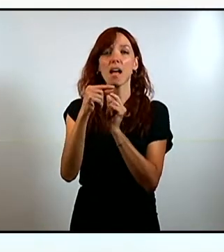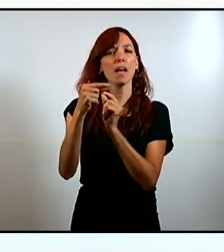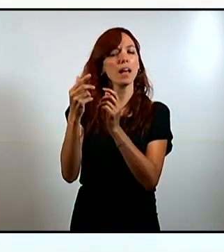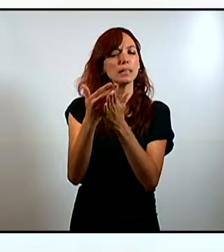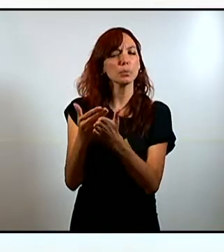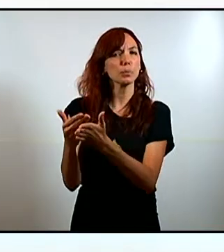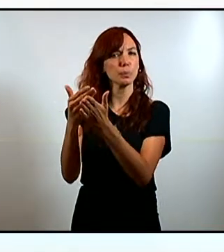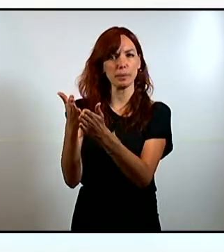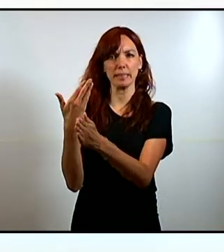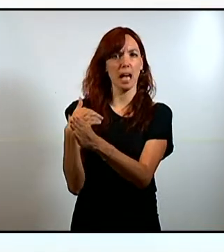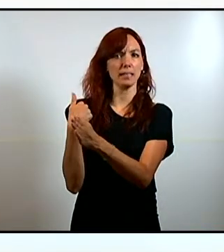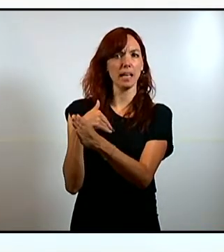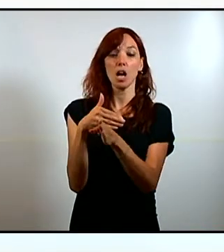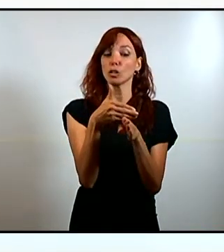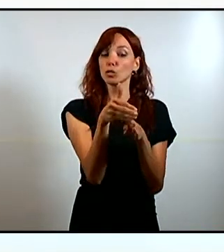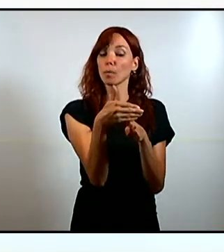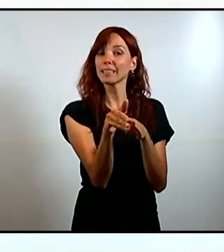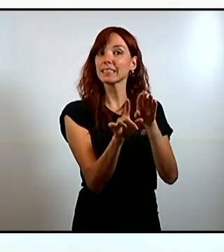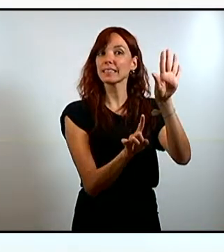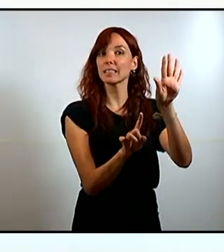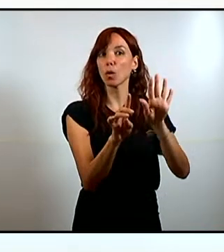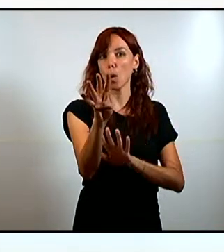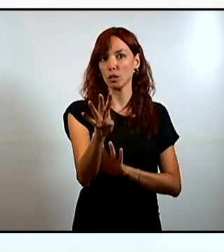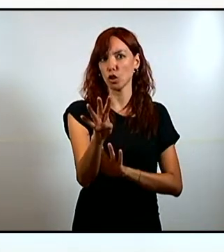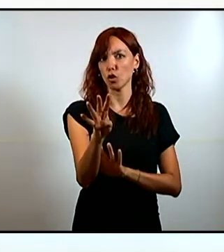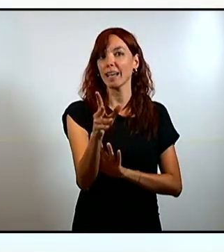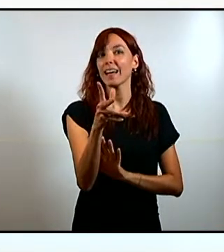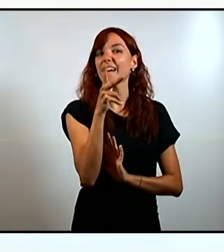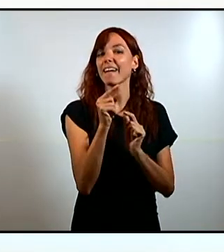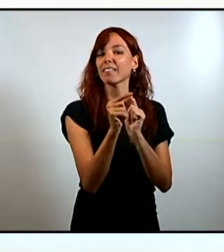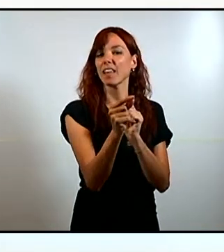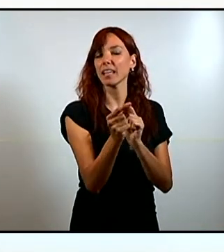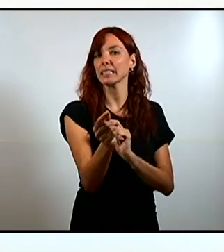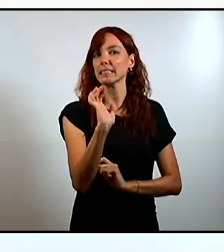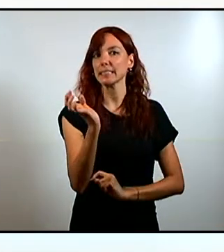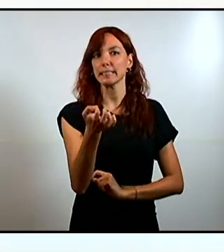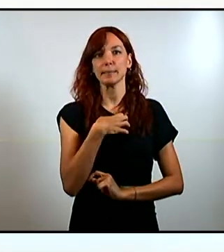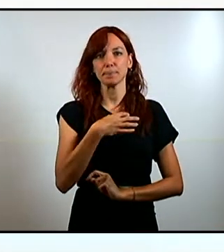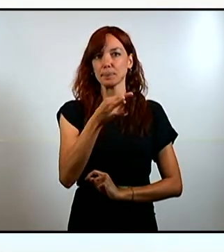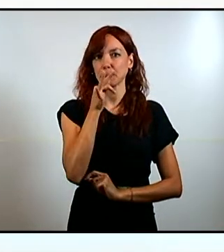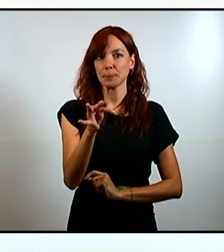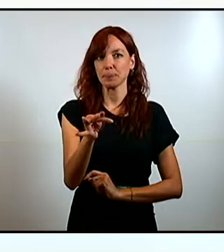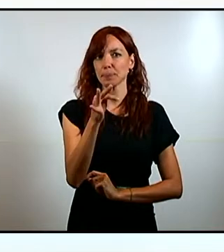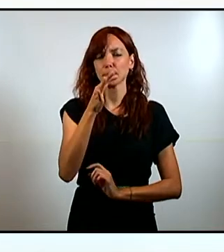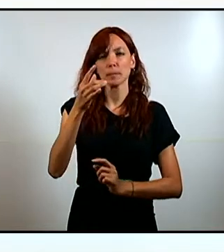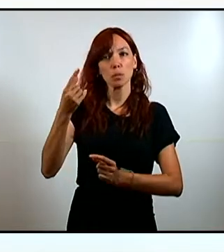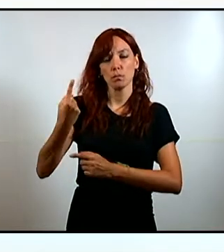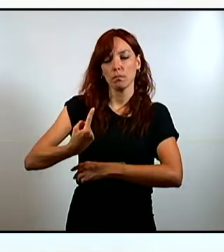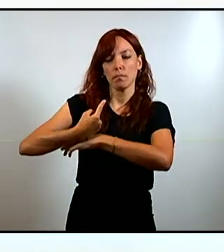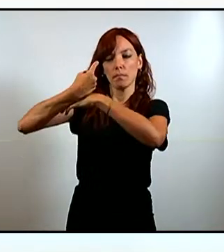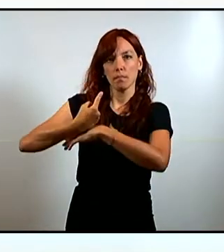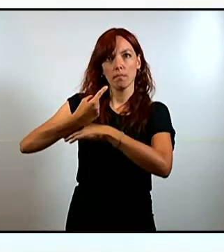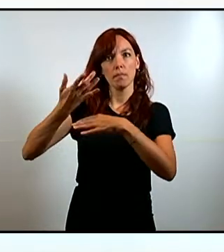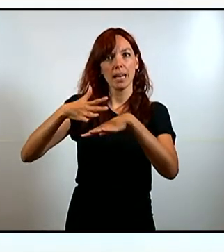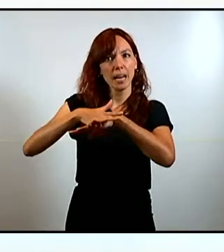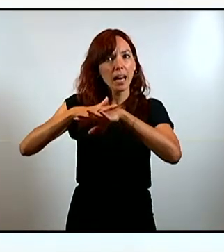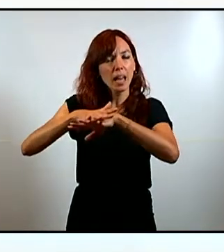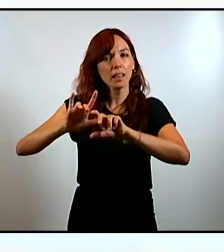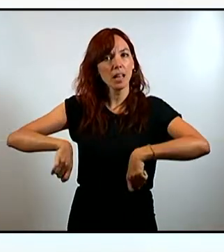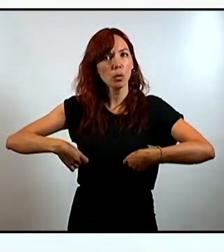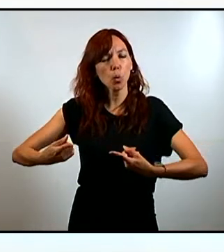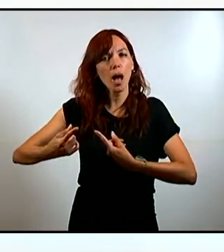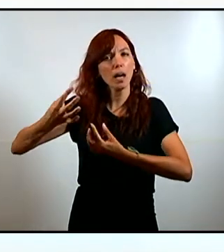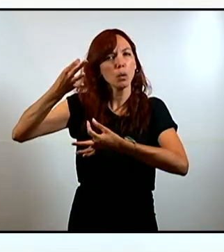poquitas, 64 hectáreas que no hemos sido capaces de acoplar a las exigencias de Natura 2000 y de la